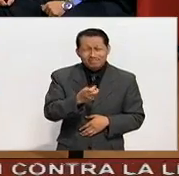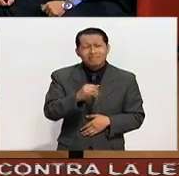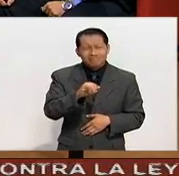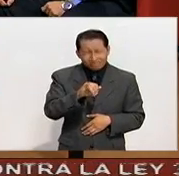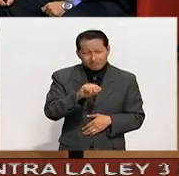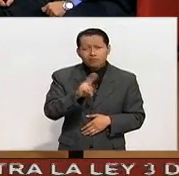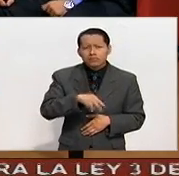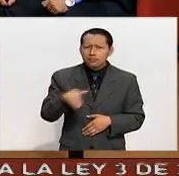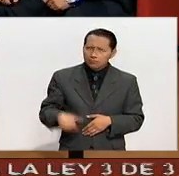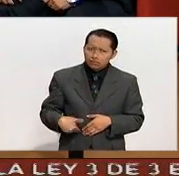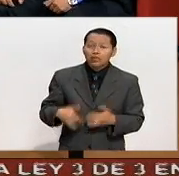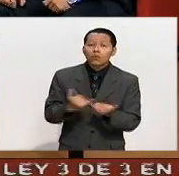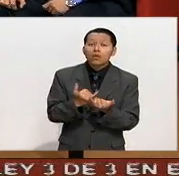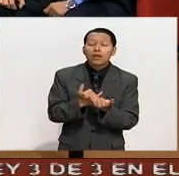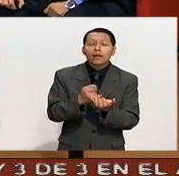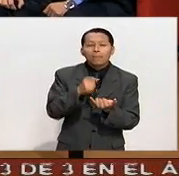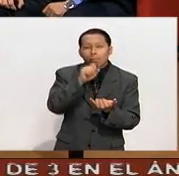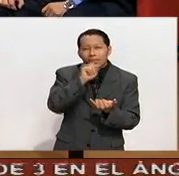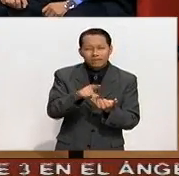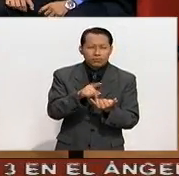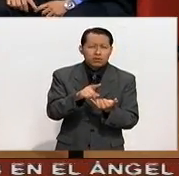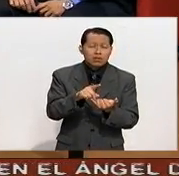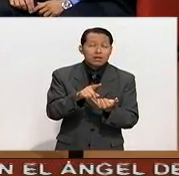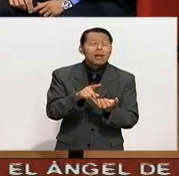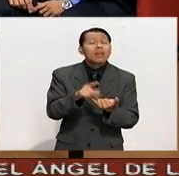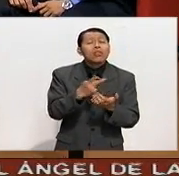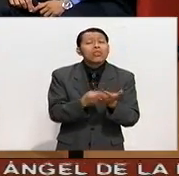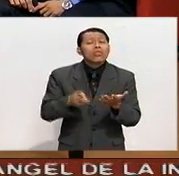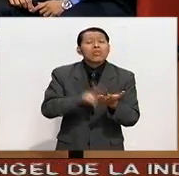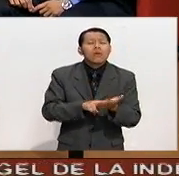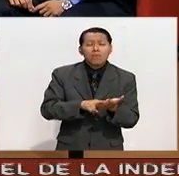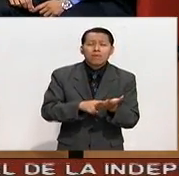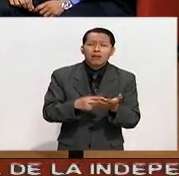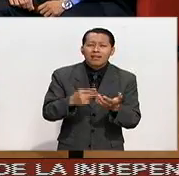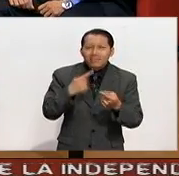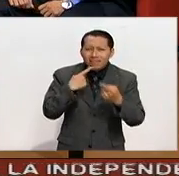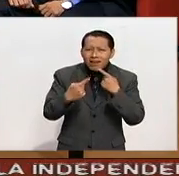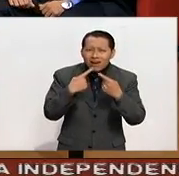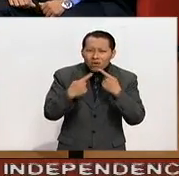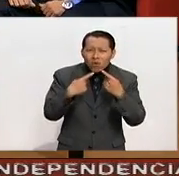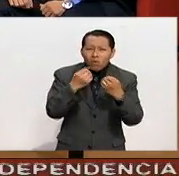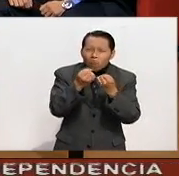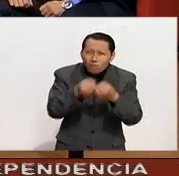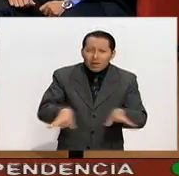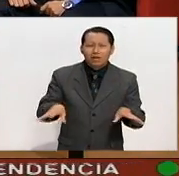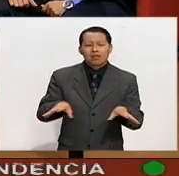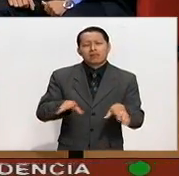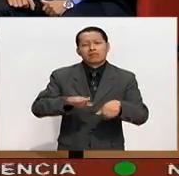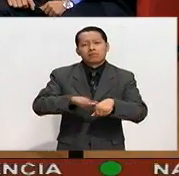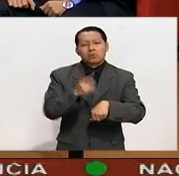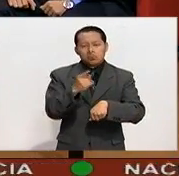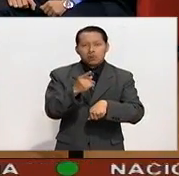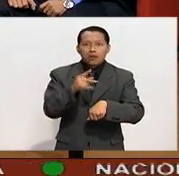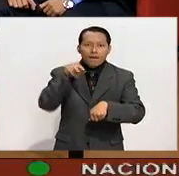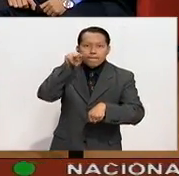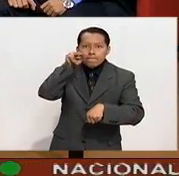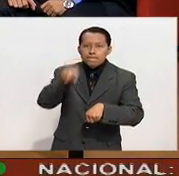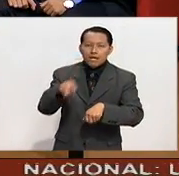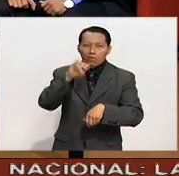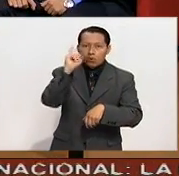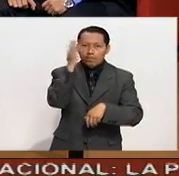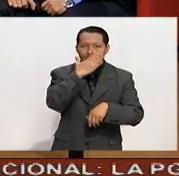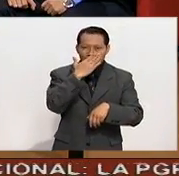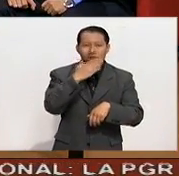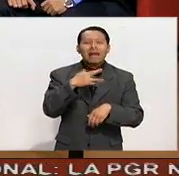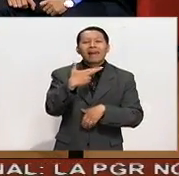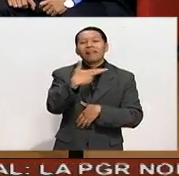pero también ante la pérdida del diálogo, Melo, porque cada vez vemos más frecuente la imagen en